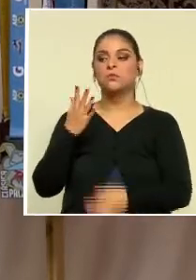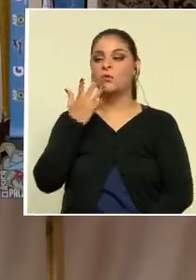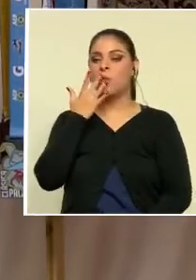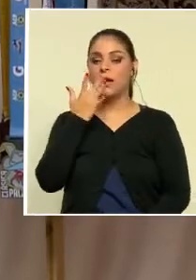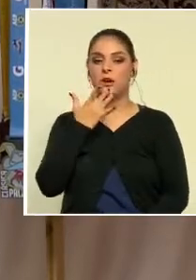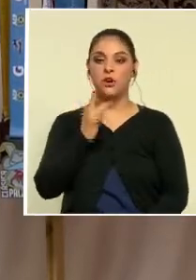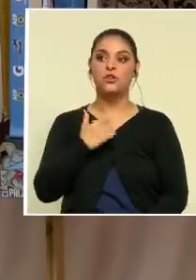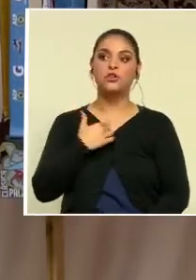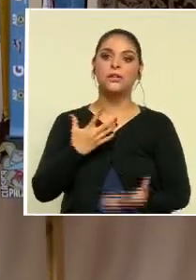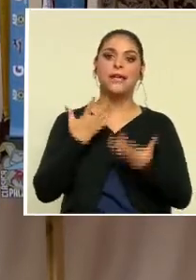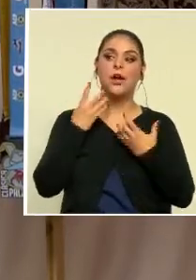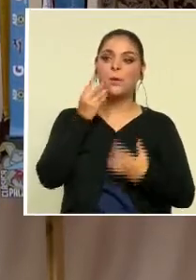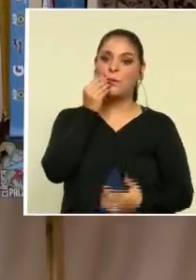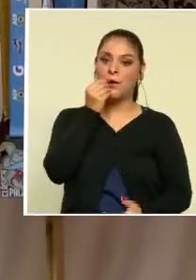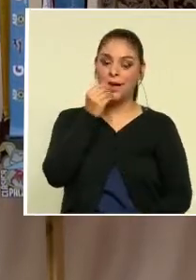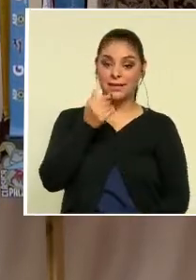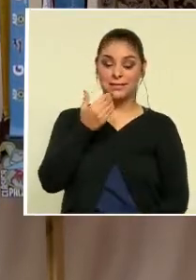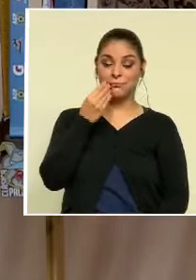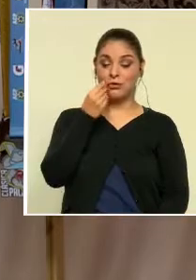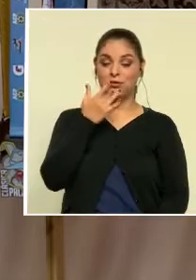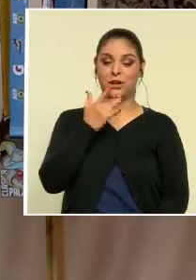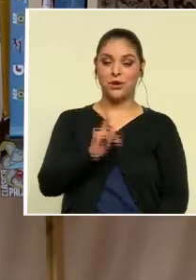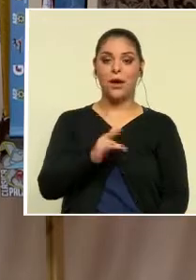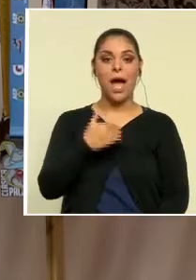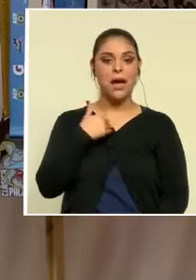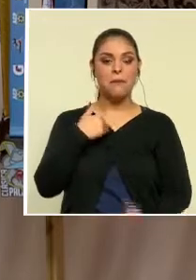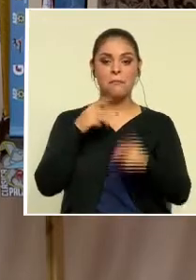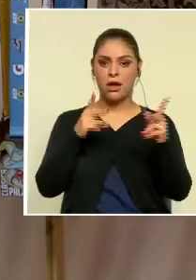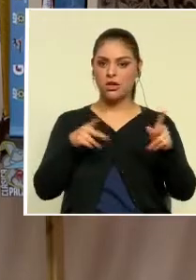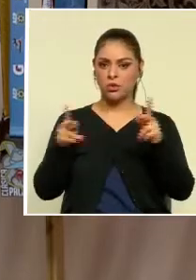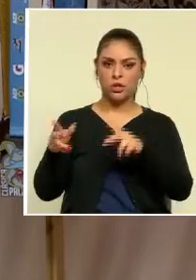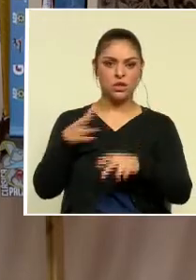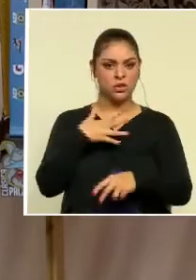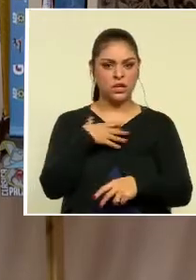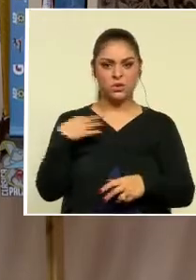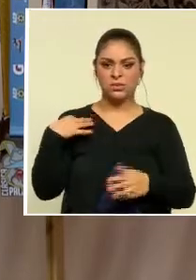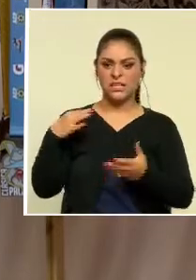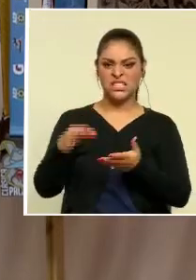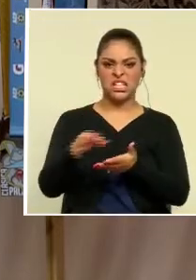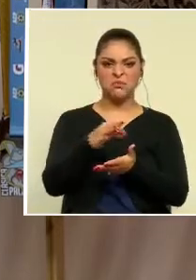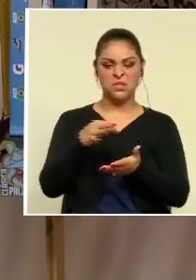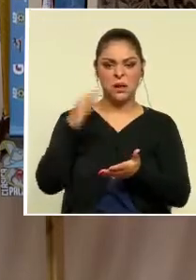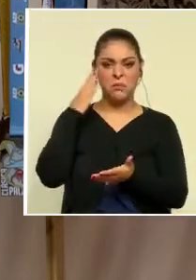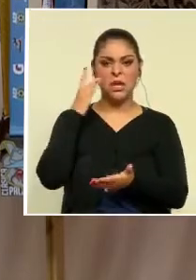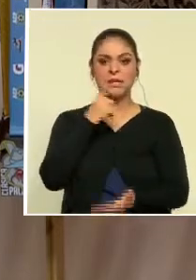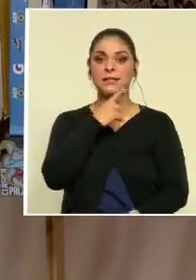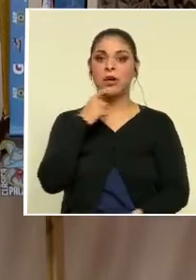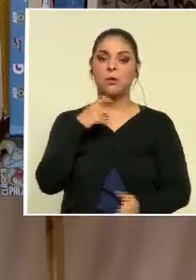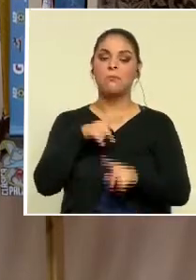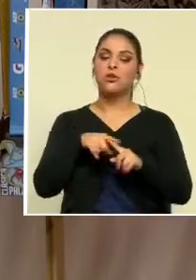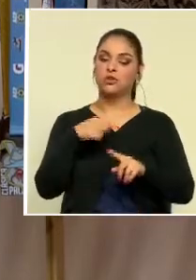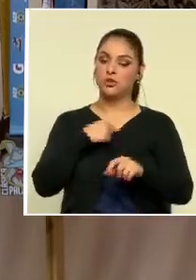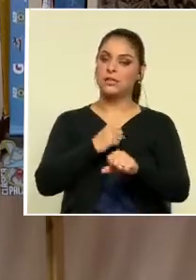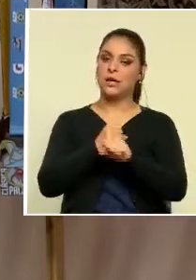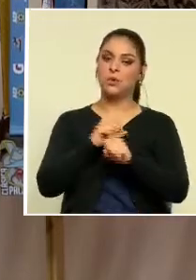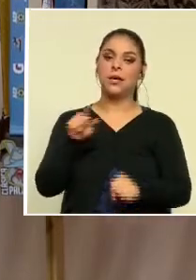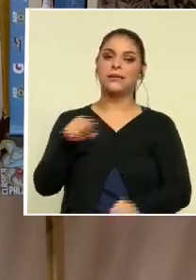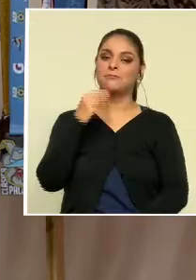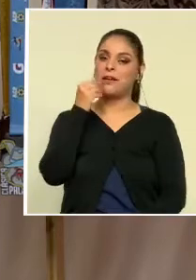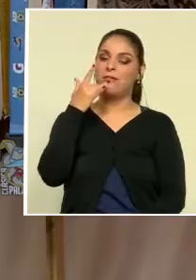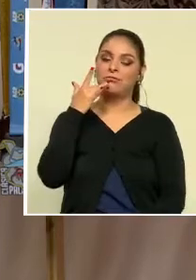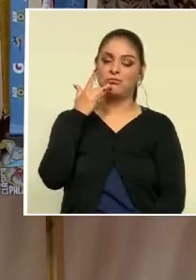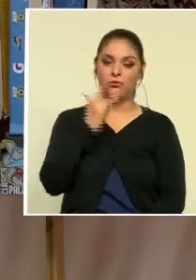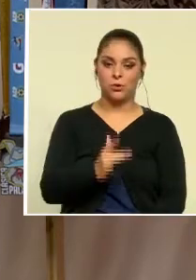probarlo sabe muy rico hay personas que no nos gusta como todas las esencias porque lo siente como muy seco pero yo les aseguro que sabe delicioso